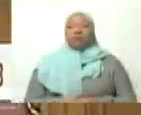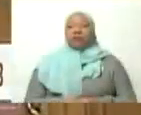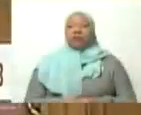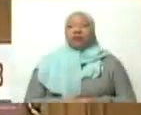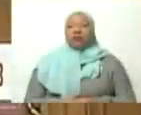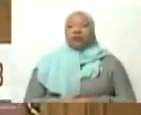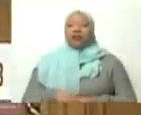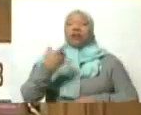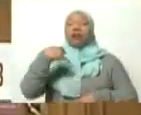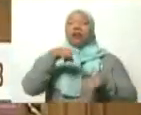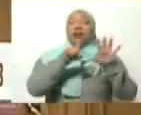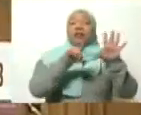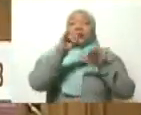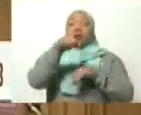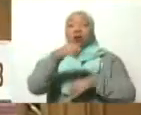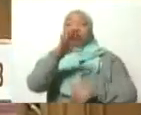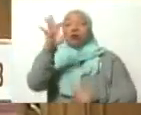5% en el PIB.